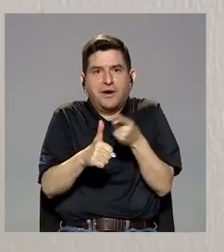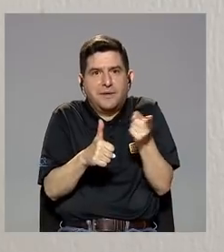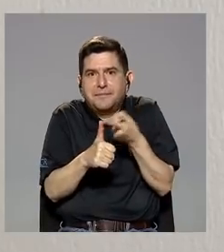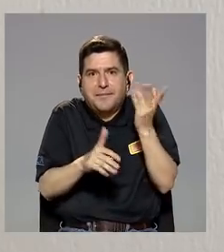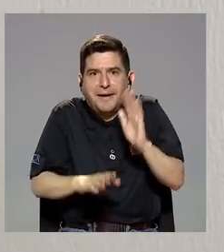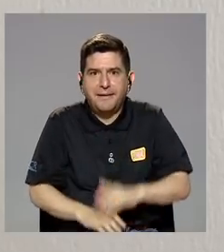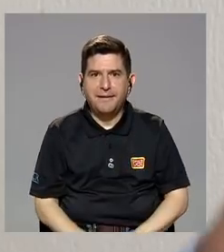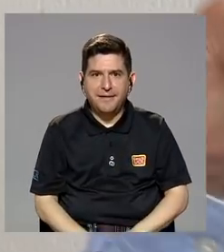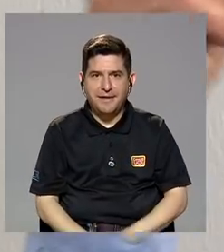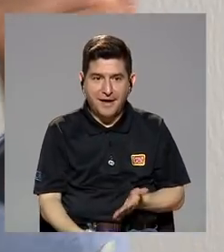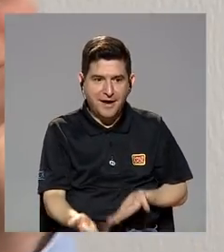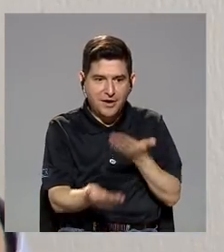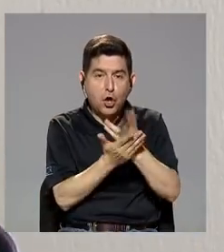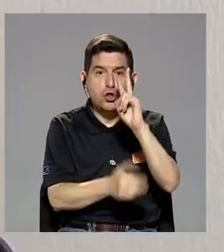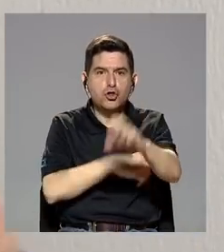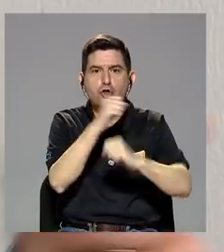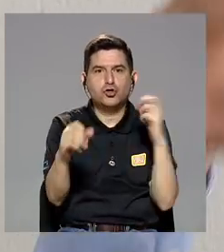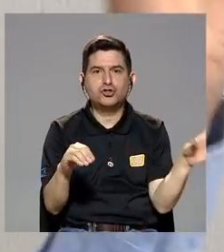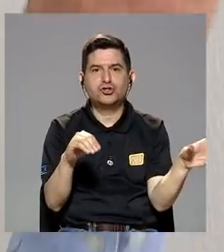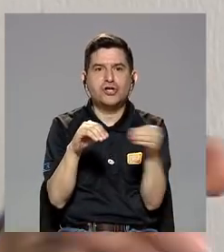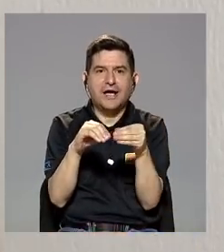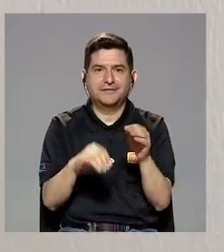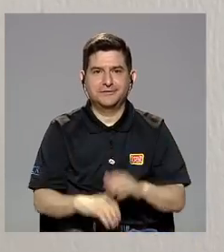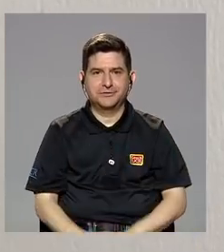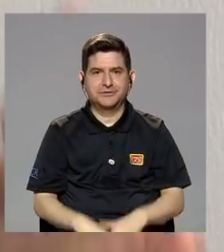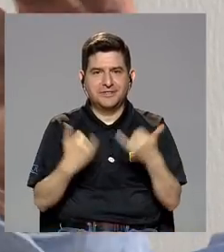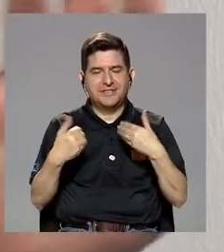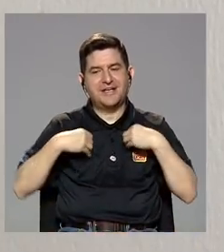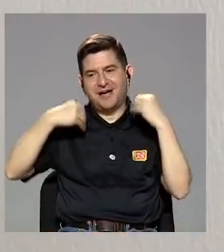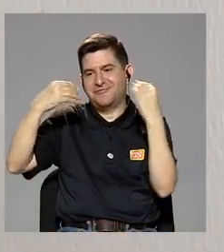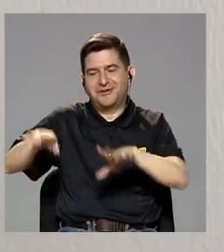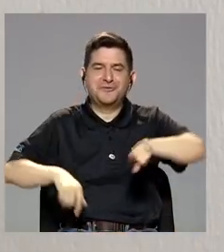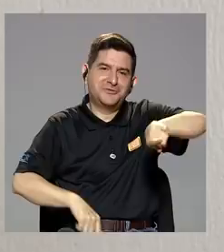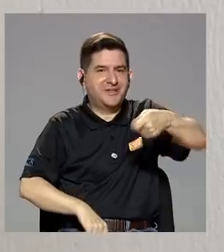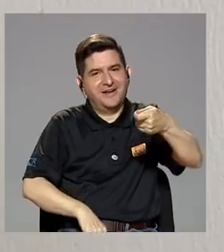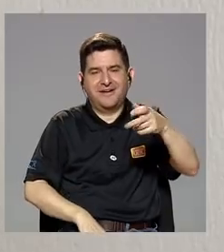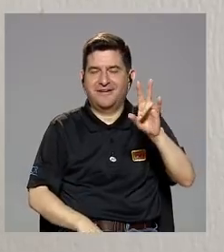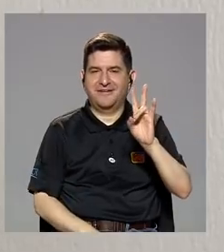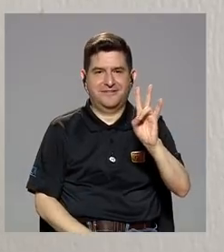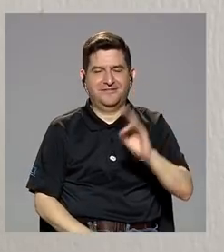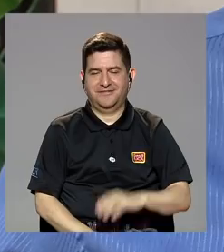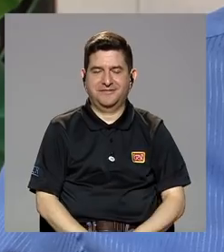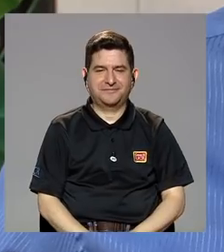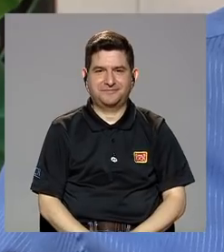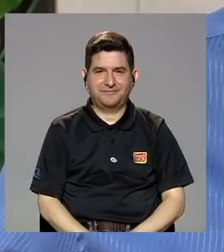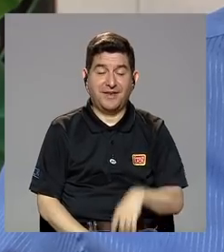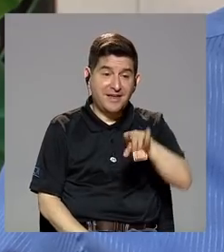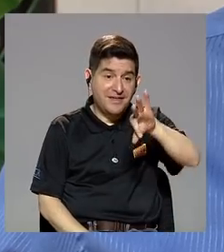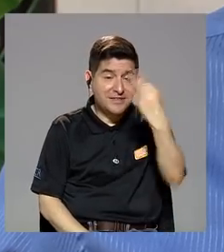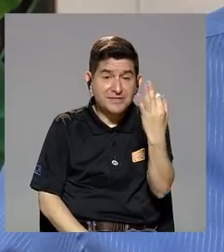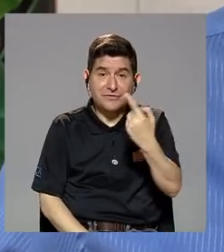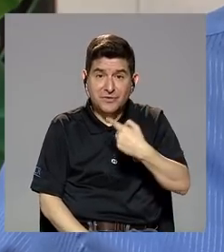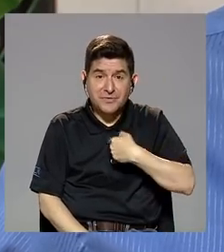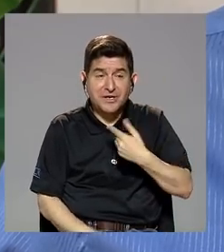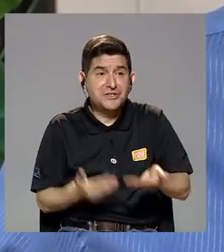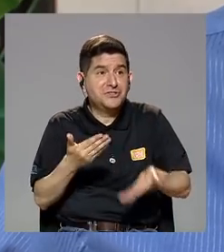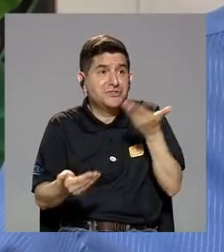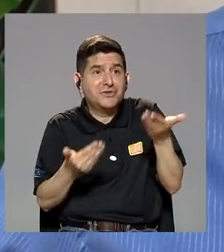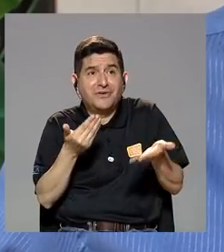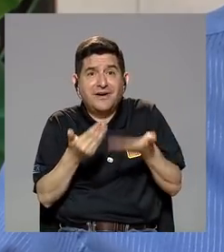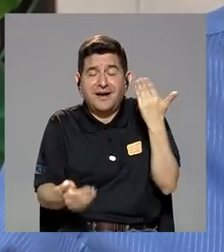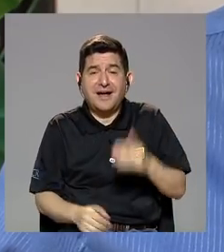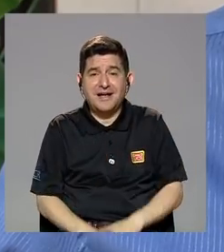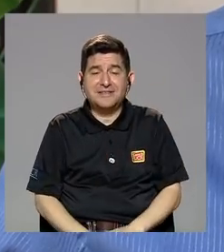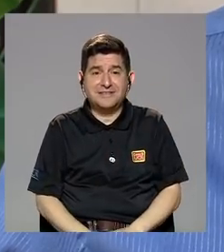primera y ahí me ofrecieron dos años más y aclaró a ella tuvo que renunciar el canal y todo lo demás y fue así como estuve prácticamente